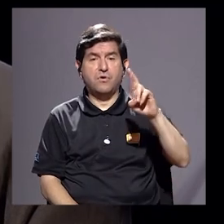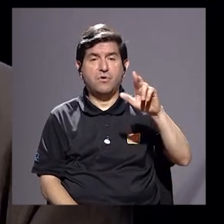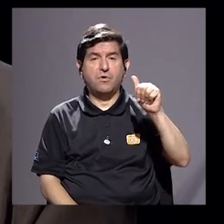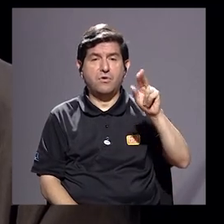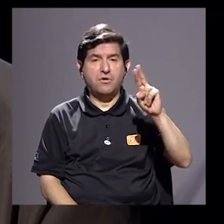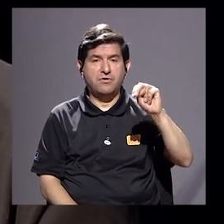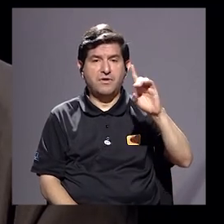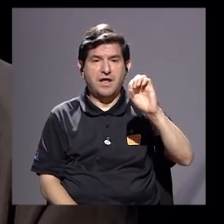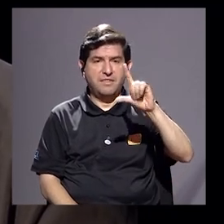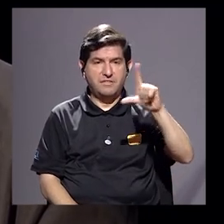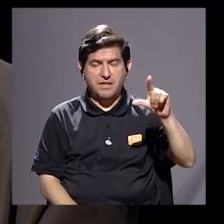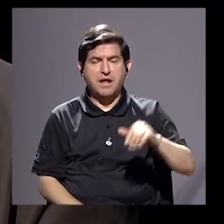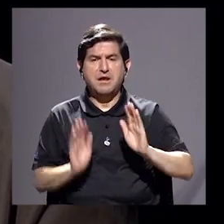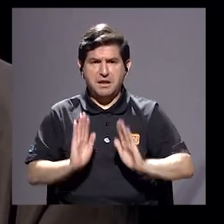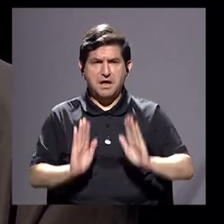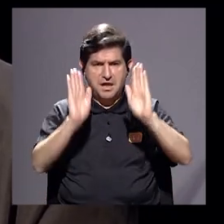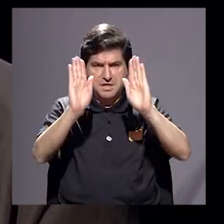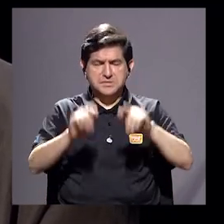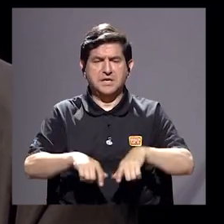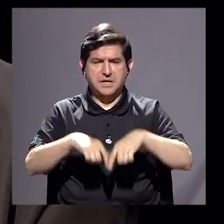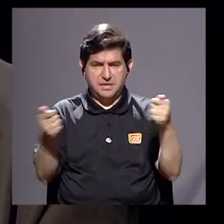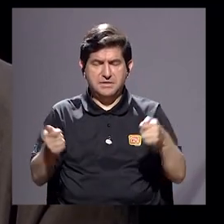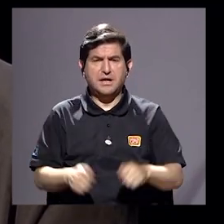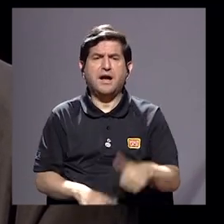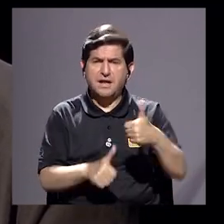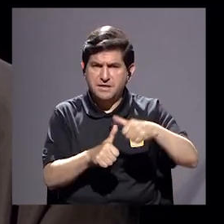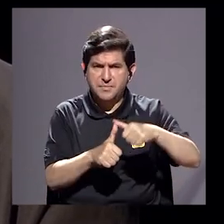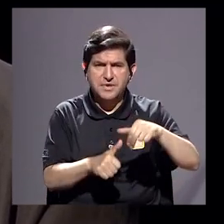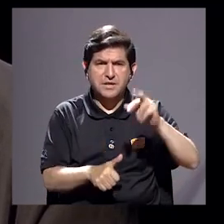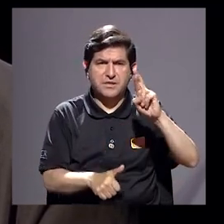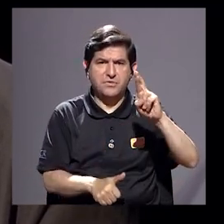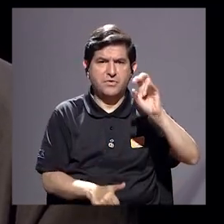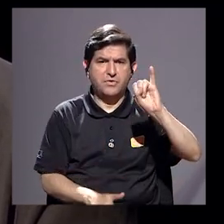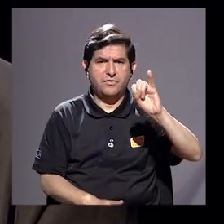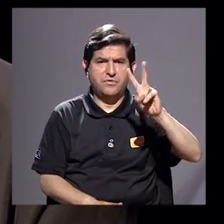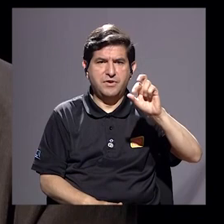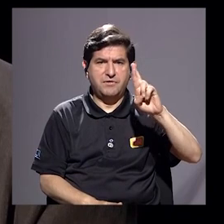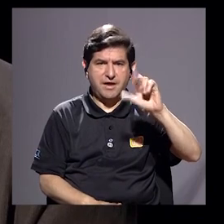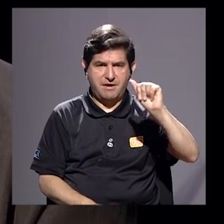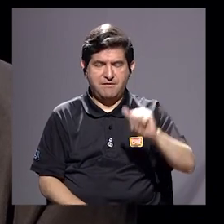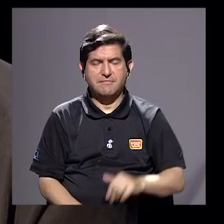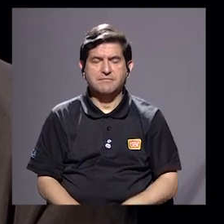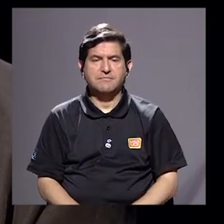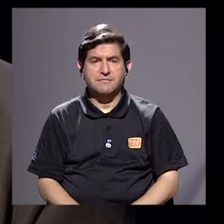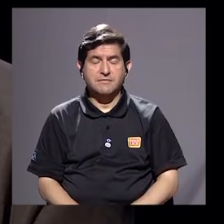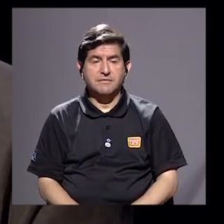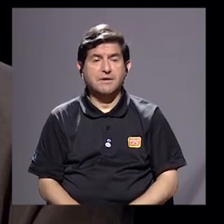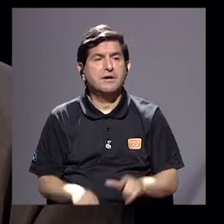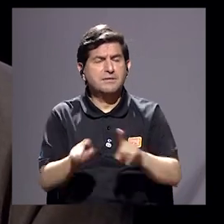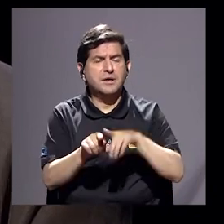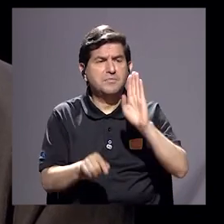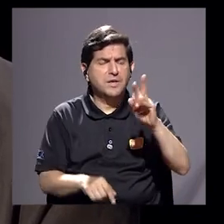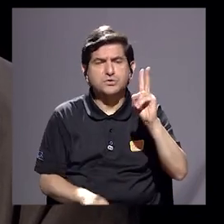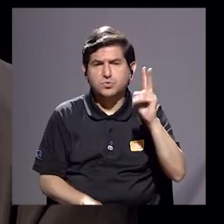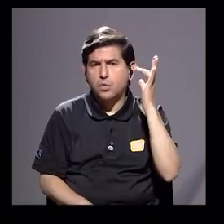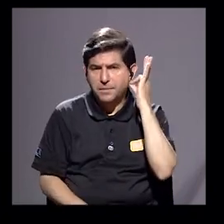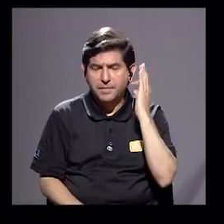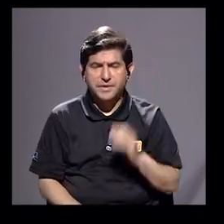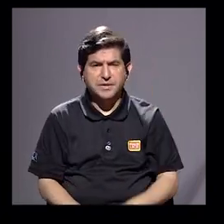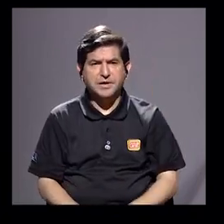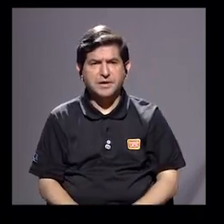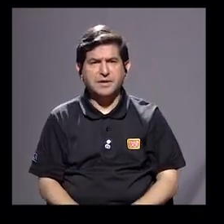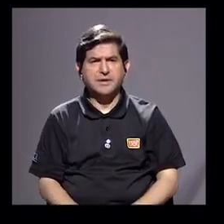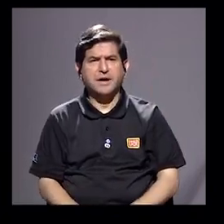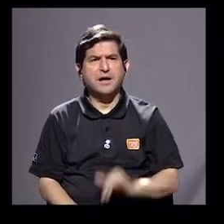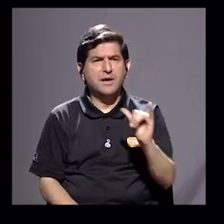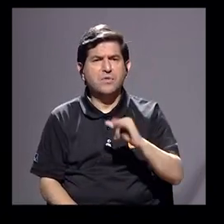presenté excelente periodista cuando el ribera blanda la ribera es excelente periodista y la verdad que la compañía él también la voz de buena